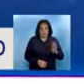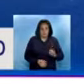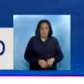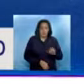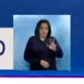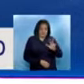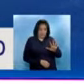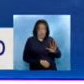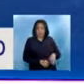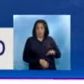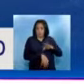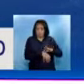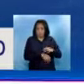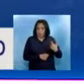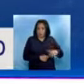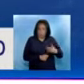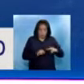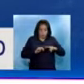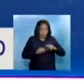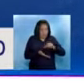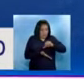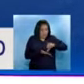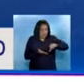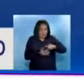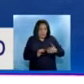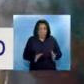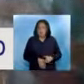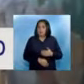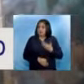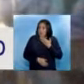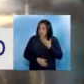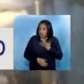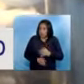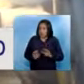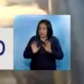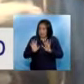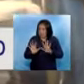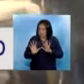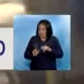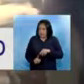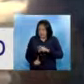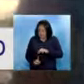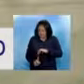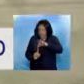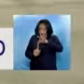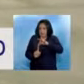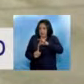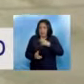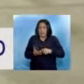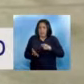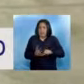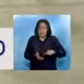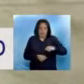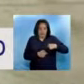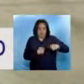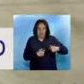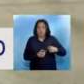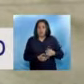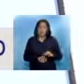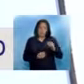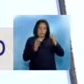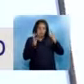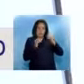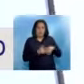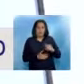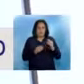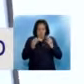que intervinieron en esta delicada operación. Entre ellos, 10 especialistas en cirugía cardiovascular, neurocirugía,